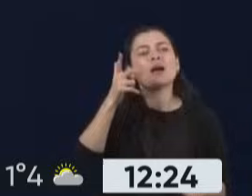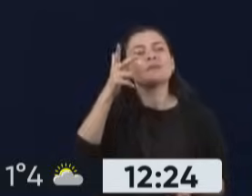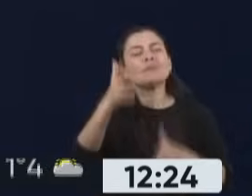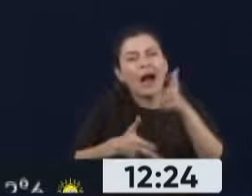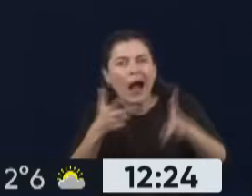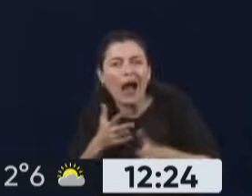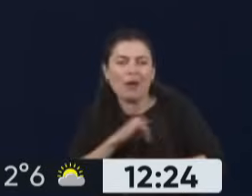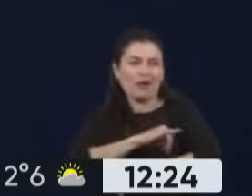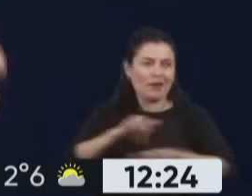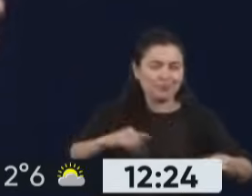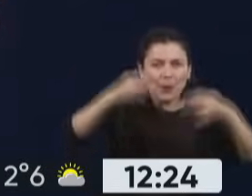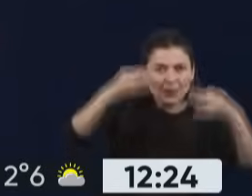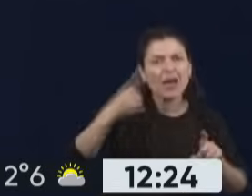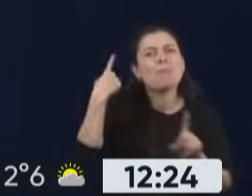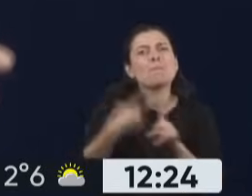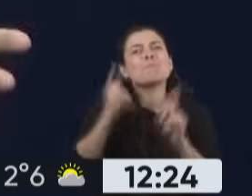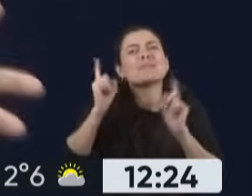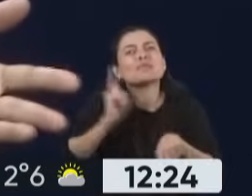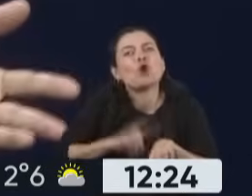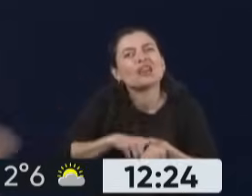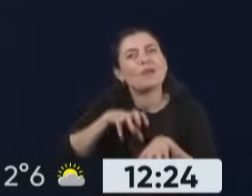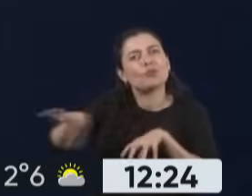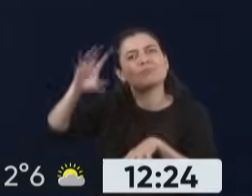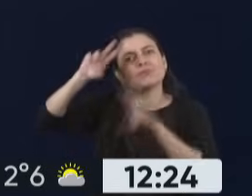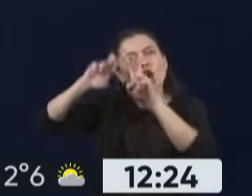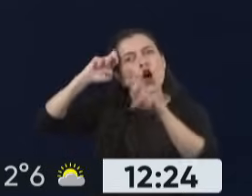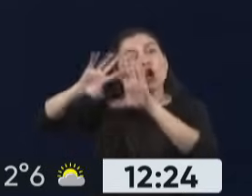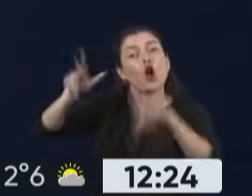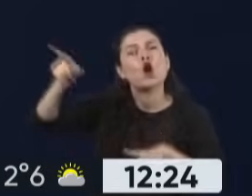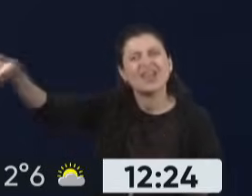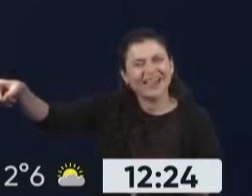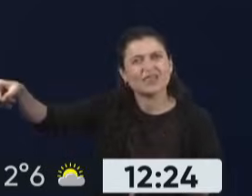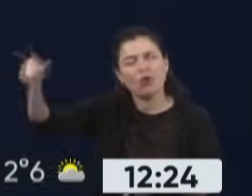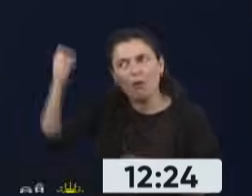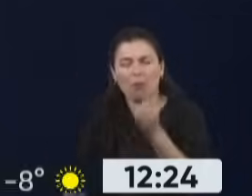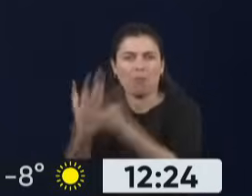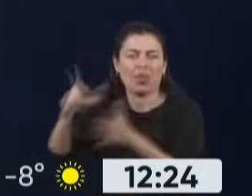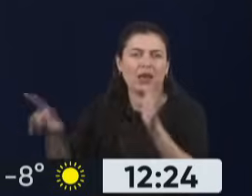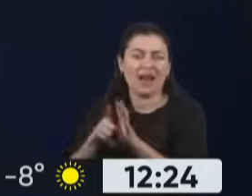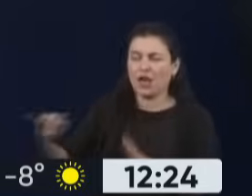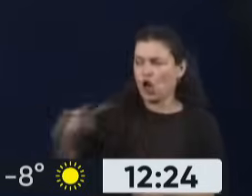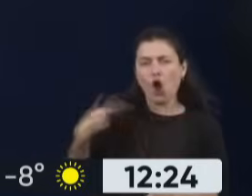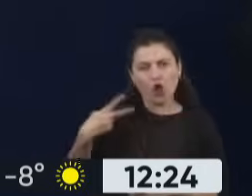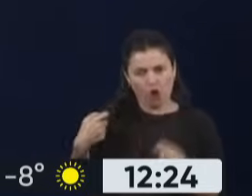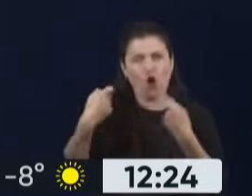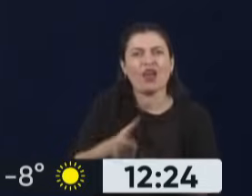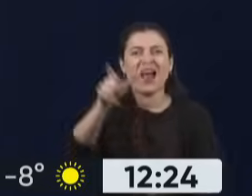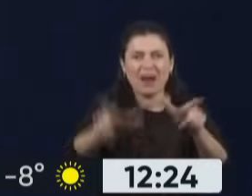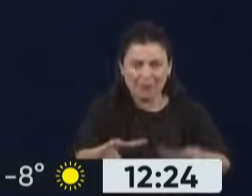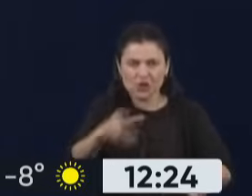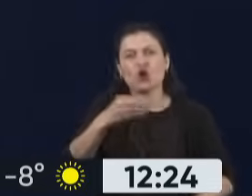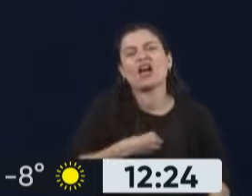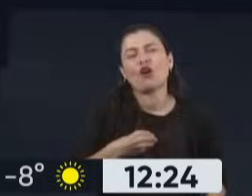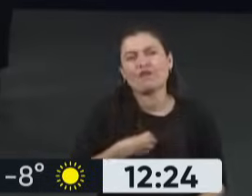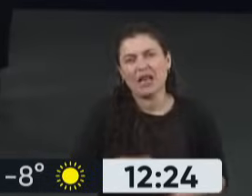mover, como siempre dice el presidente, dentro de la cancha. Y hay cosas que para reforzar y está claro que van a necesitar una